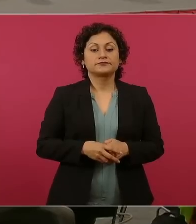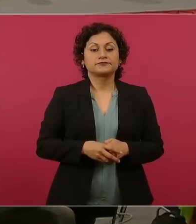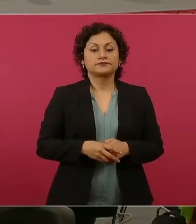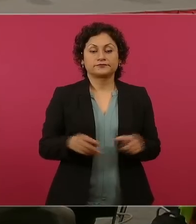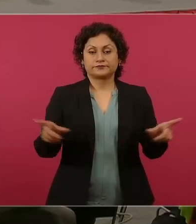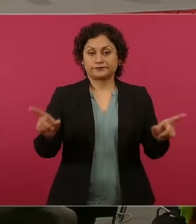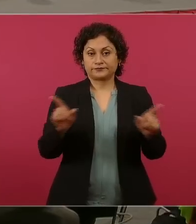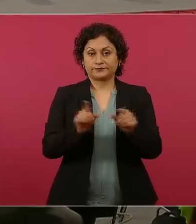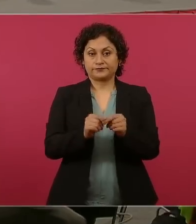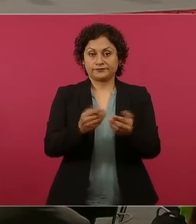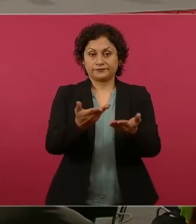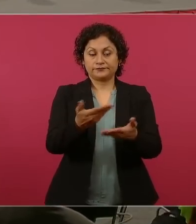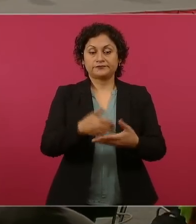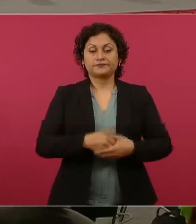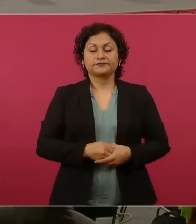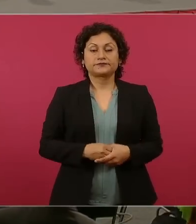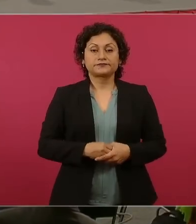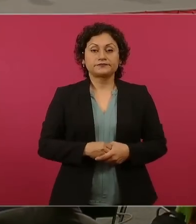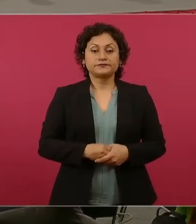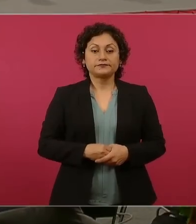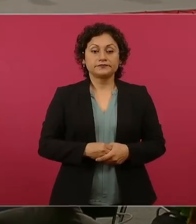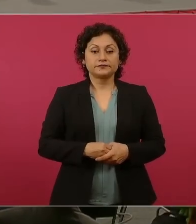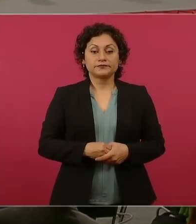Eso sería todo. Gobierno de México.